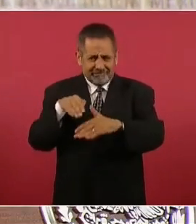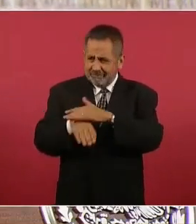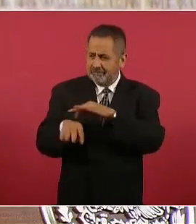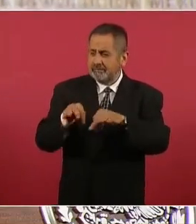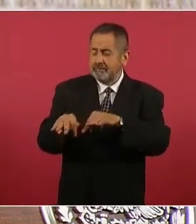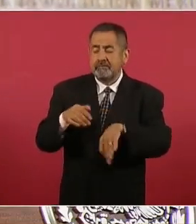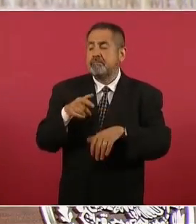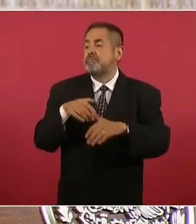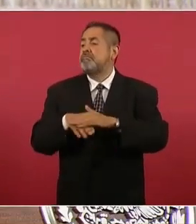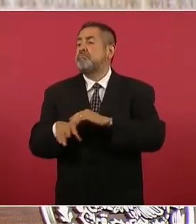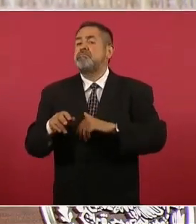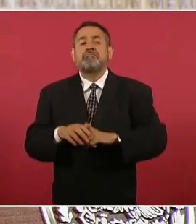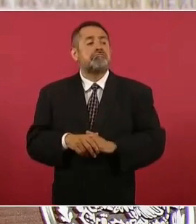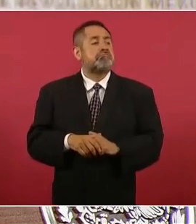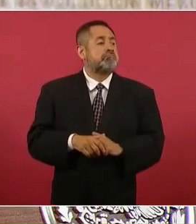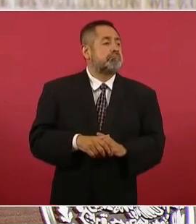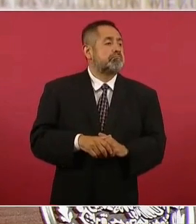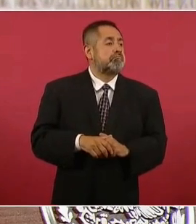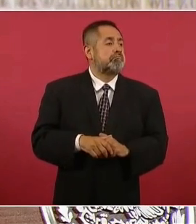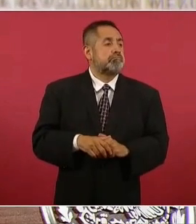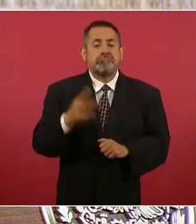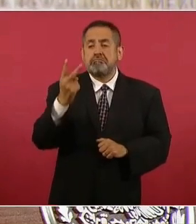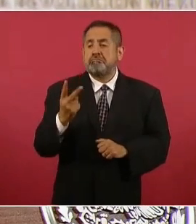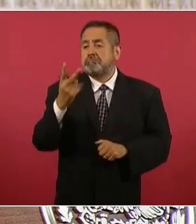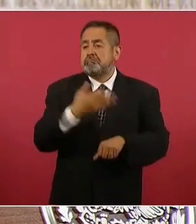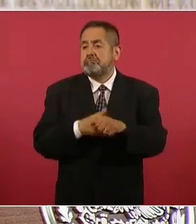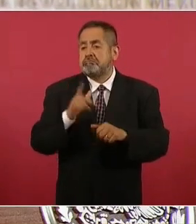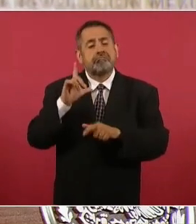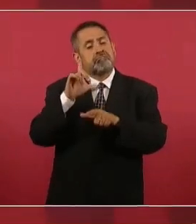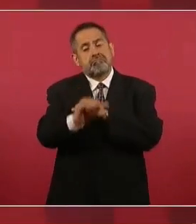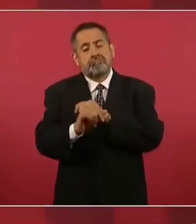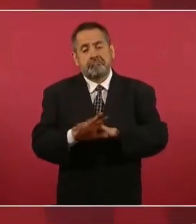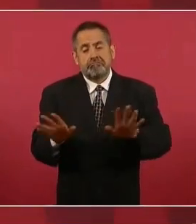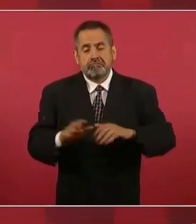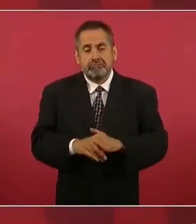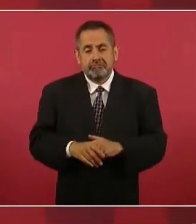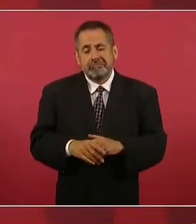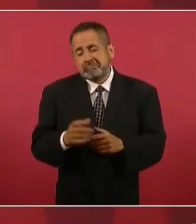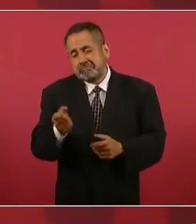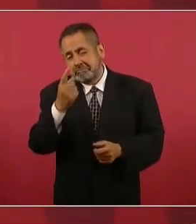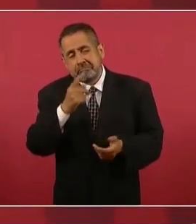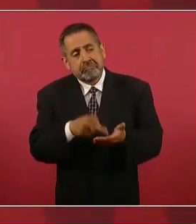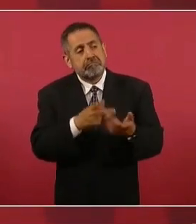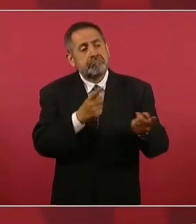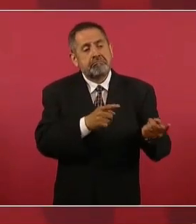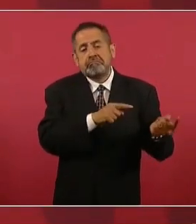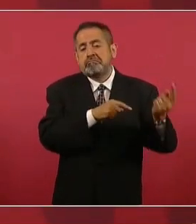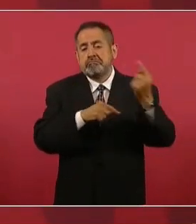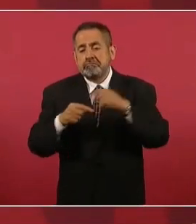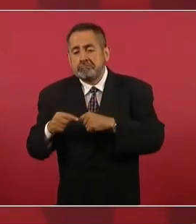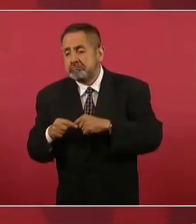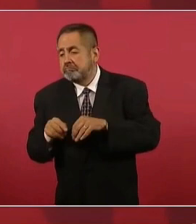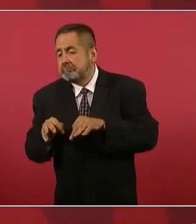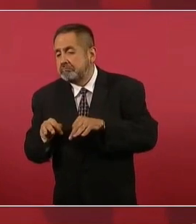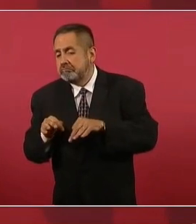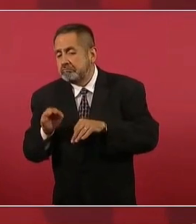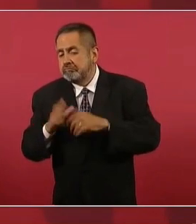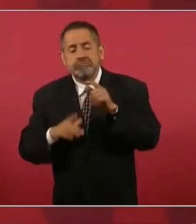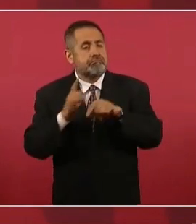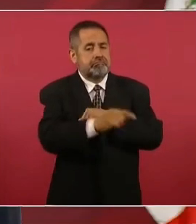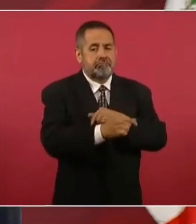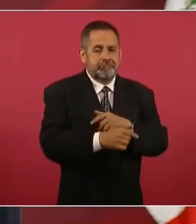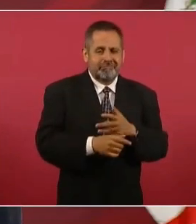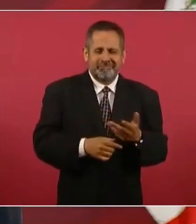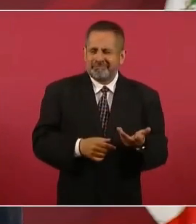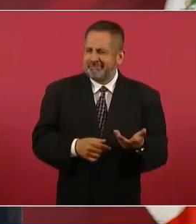salen a las 2 y si acaso regresan una o dos horas a la oficina,